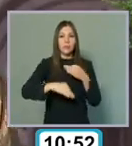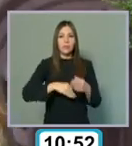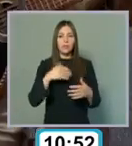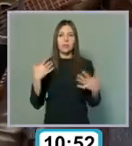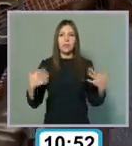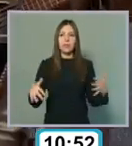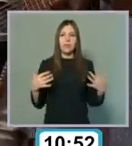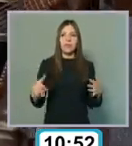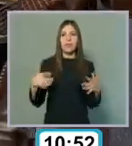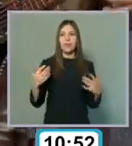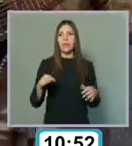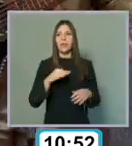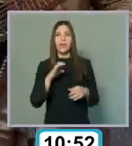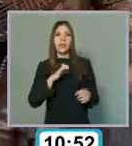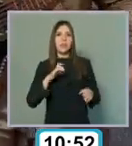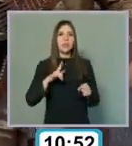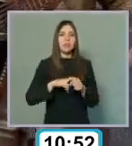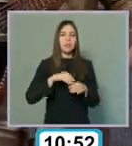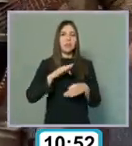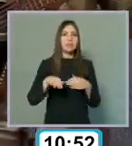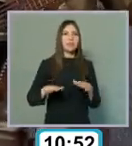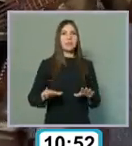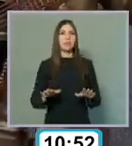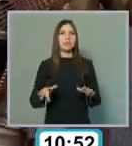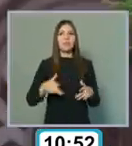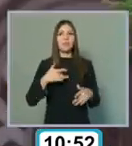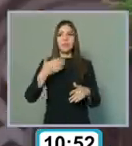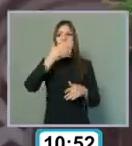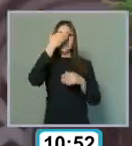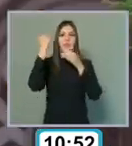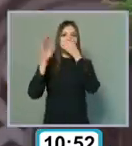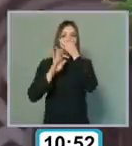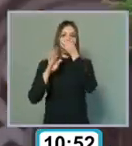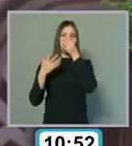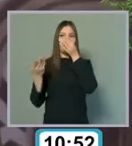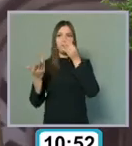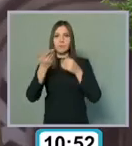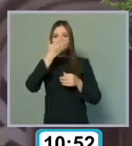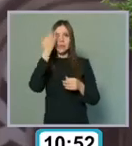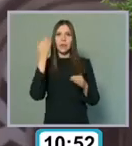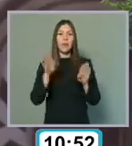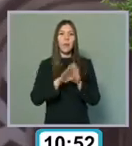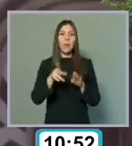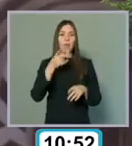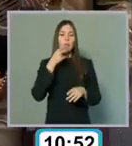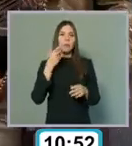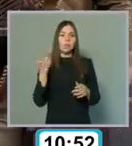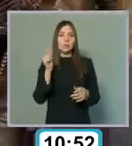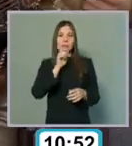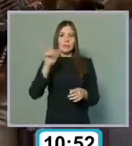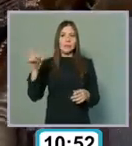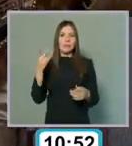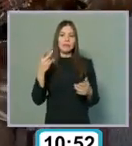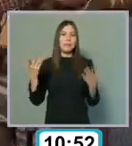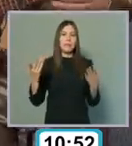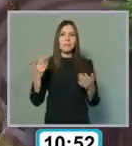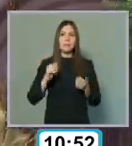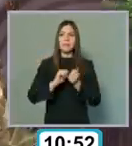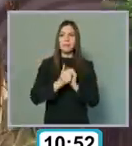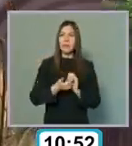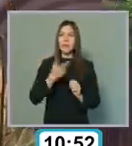dices tú, es muy especial y nosotros no Sí habíamos se cuadra uno con por dónde con entrarle, Beto, sí, exactamente, claro. porque pues no sabíamos cómo iba a reaccionar, pero llegó y de